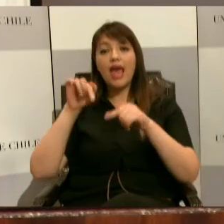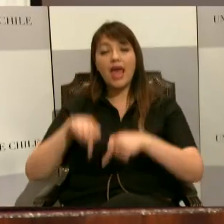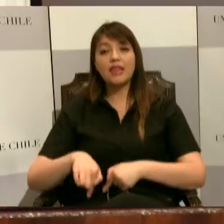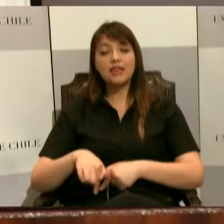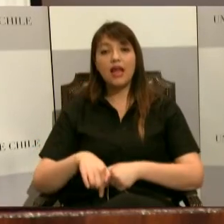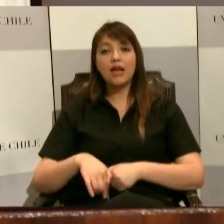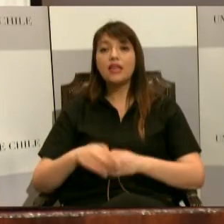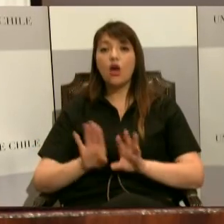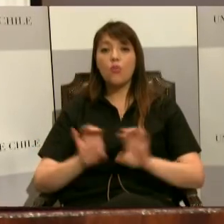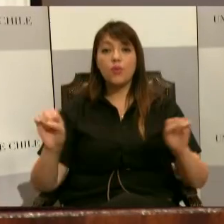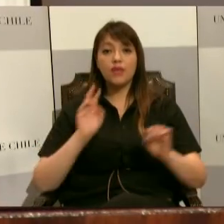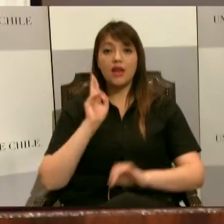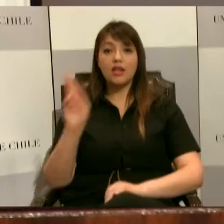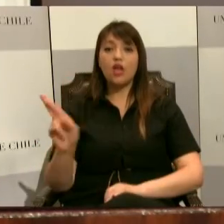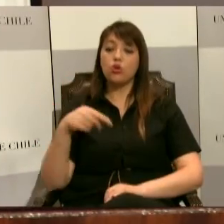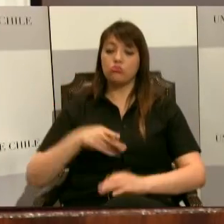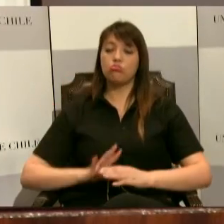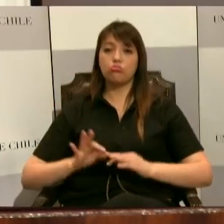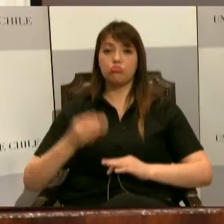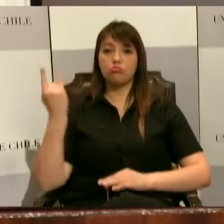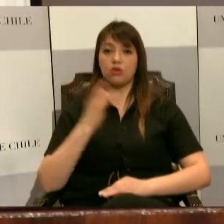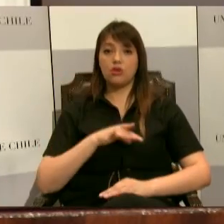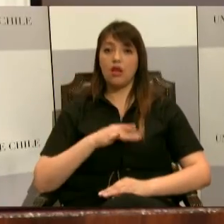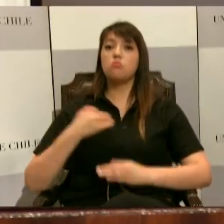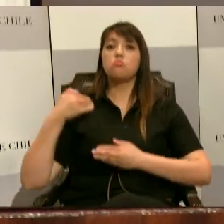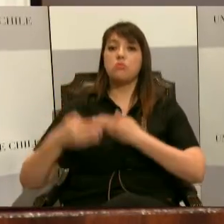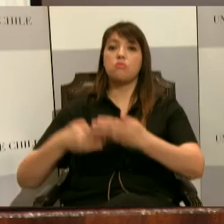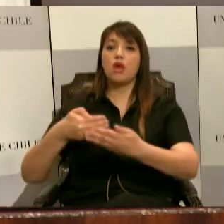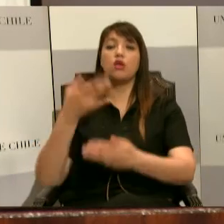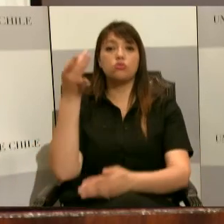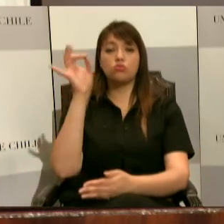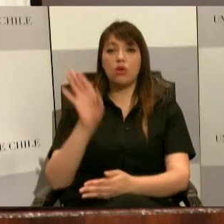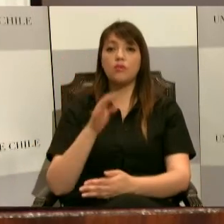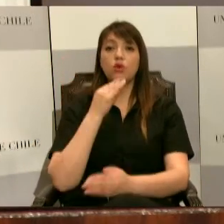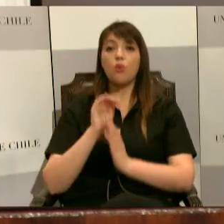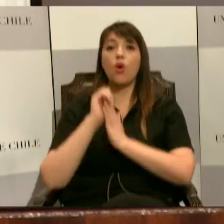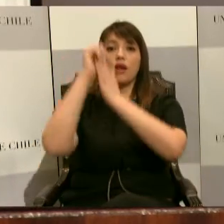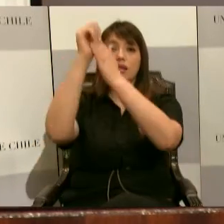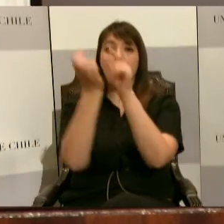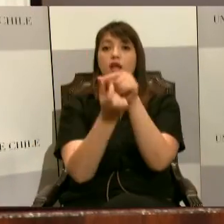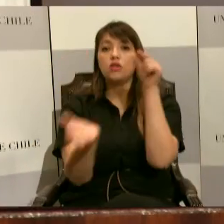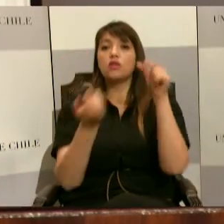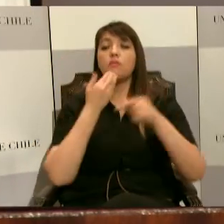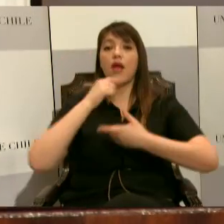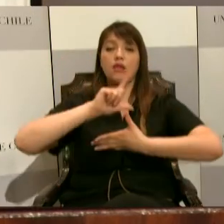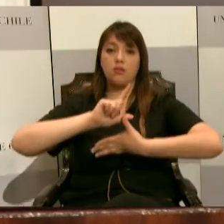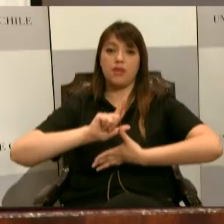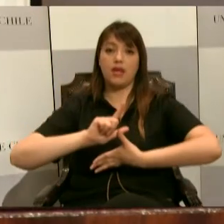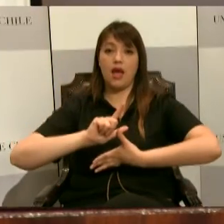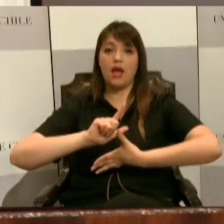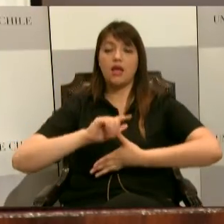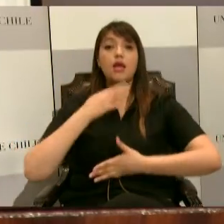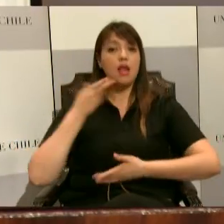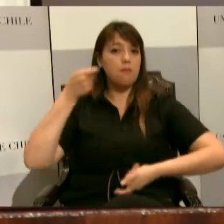está comprometida con posicionar a nuestro hospital escuela, no solo como líder nacional, sino como también latinoamericano. Y la